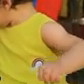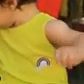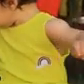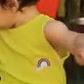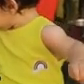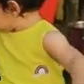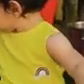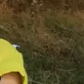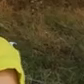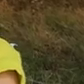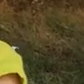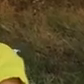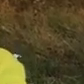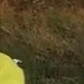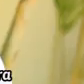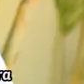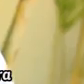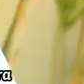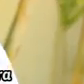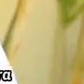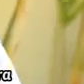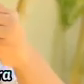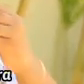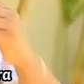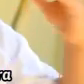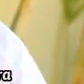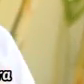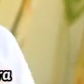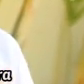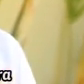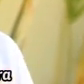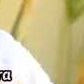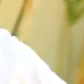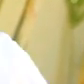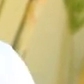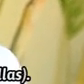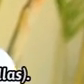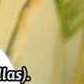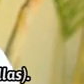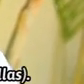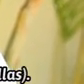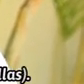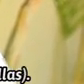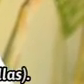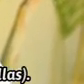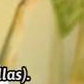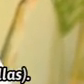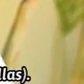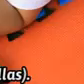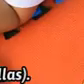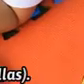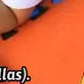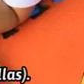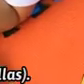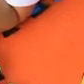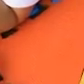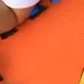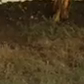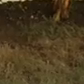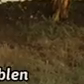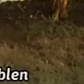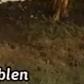se maquilla. Y si hay que llorar, se llora. Y hay pañuelo en las